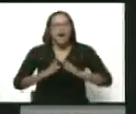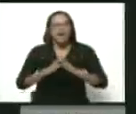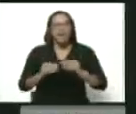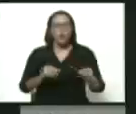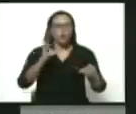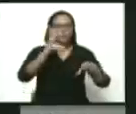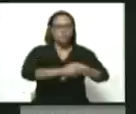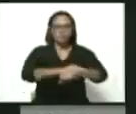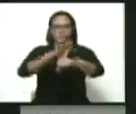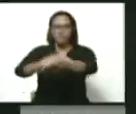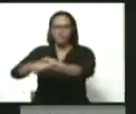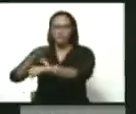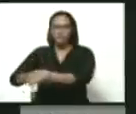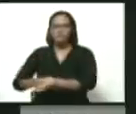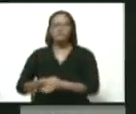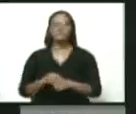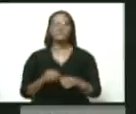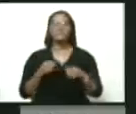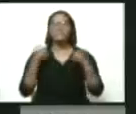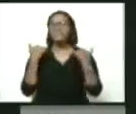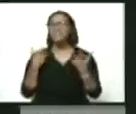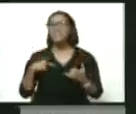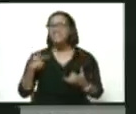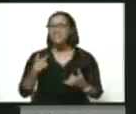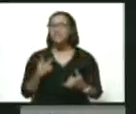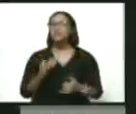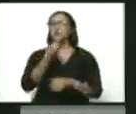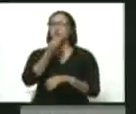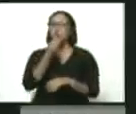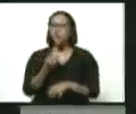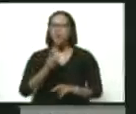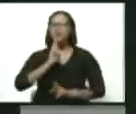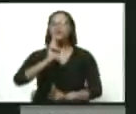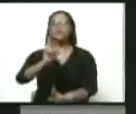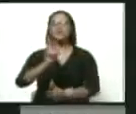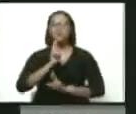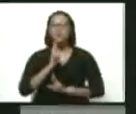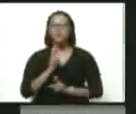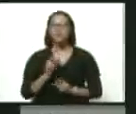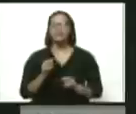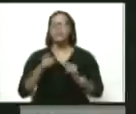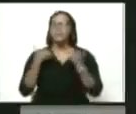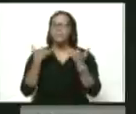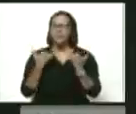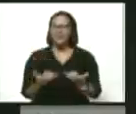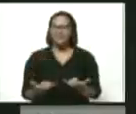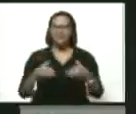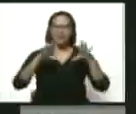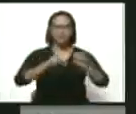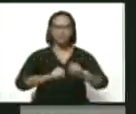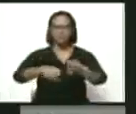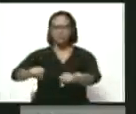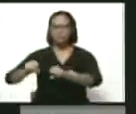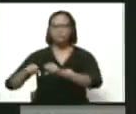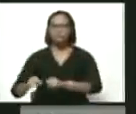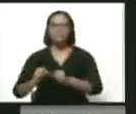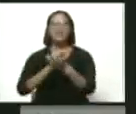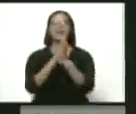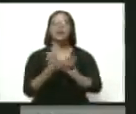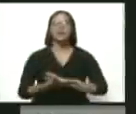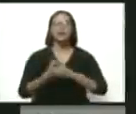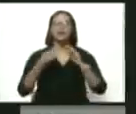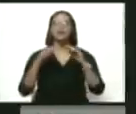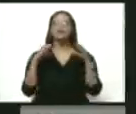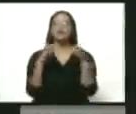cayendo. Y se están teniendo grandes éxitos para desmembrar, neutralizar y acabar con estos grupos